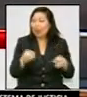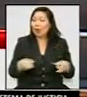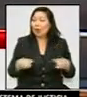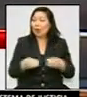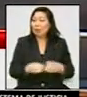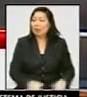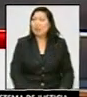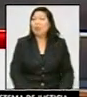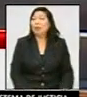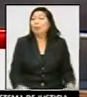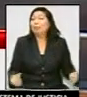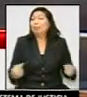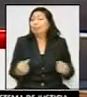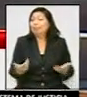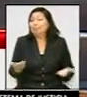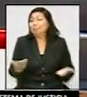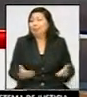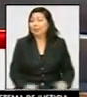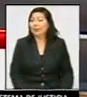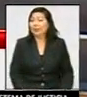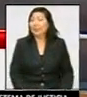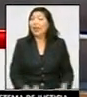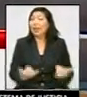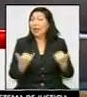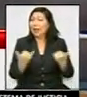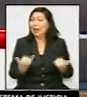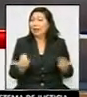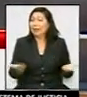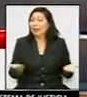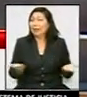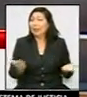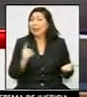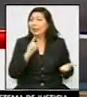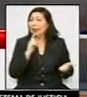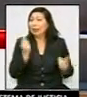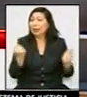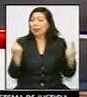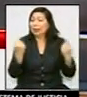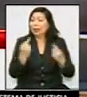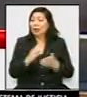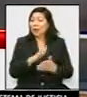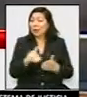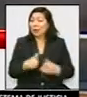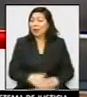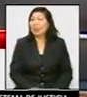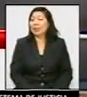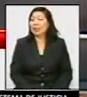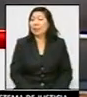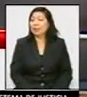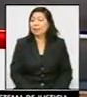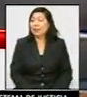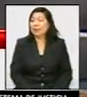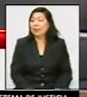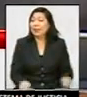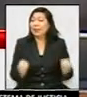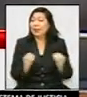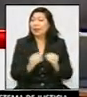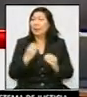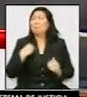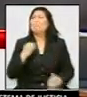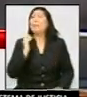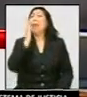comisiones. Caso contrario, presidente, aquí se estaría convirtiendo usted en un